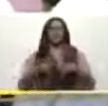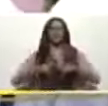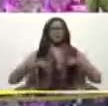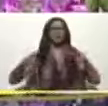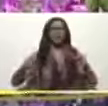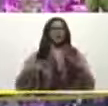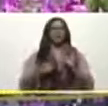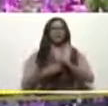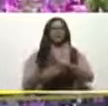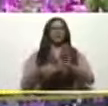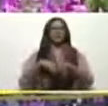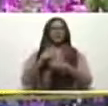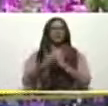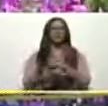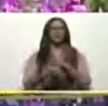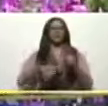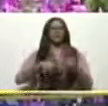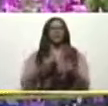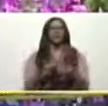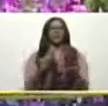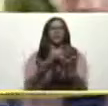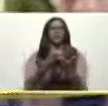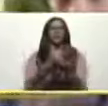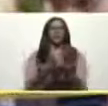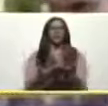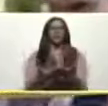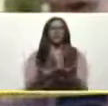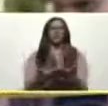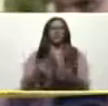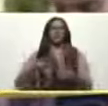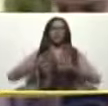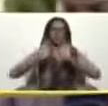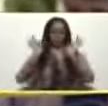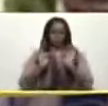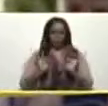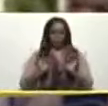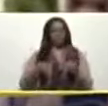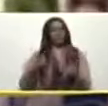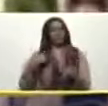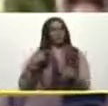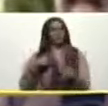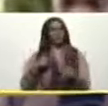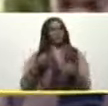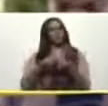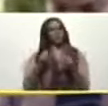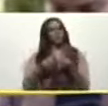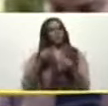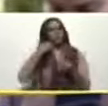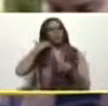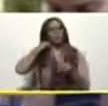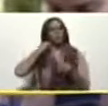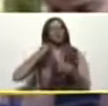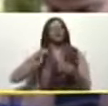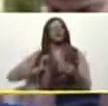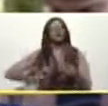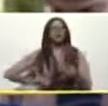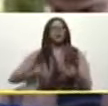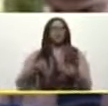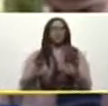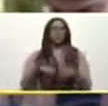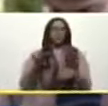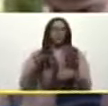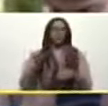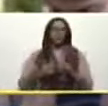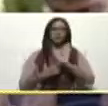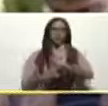a presentar este proyecto para poder aportar un modelo que lo hemos tomado como piloto para trabajarlo en el Estado de Mérida, pero que esperamos pueda